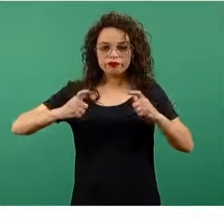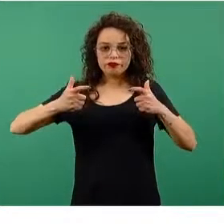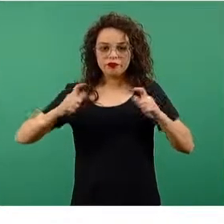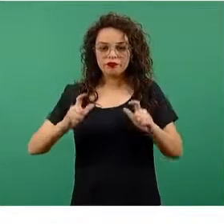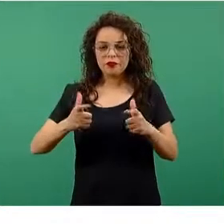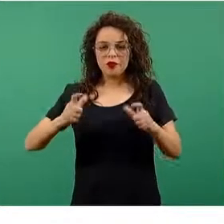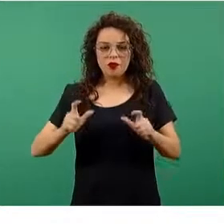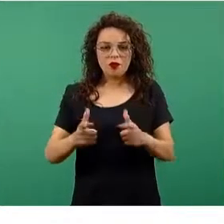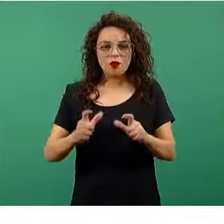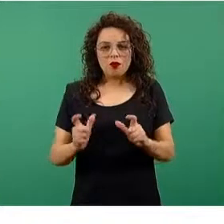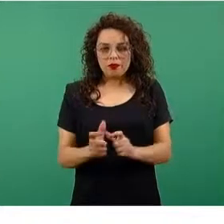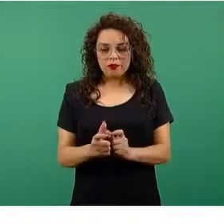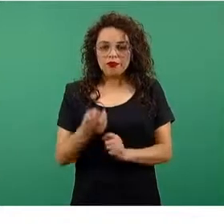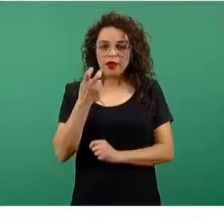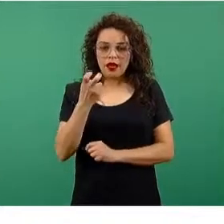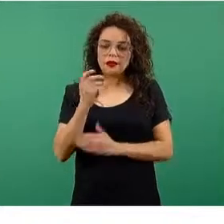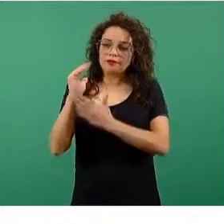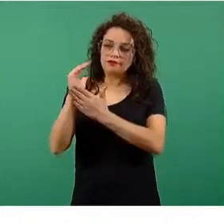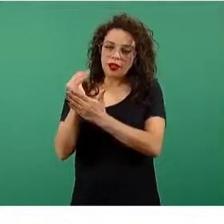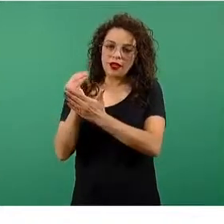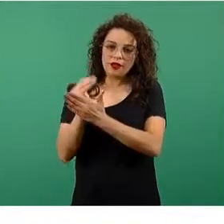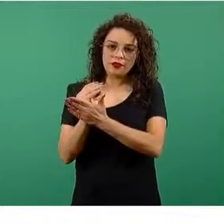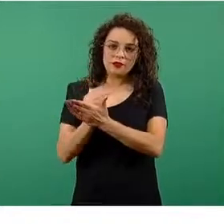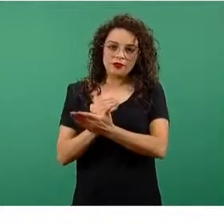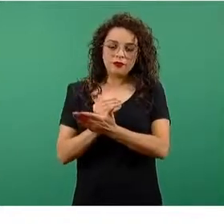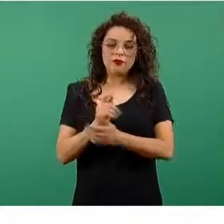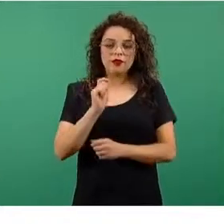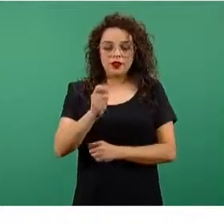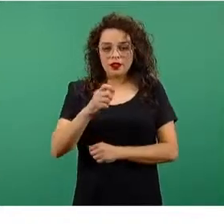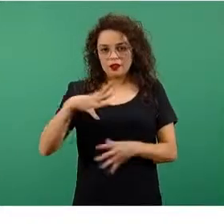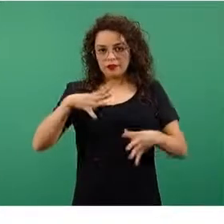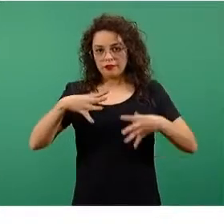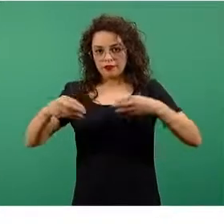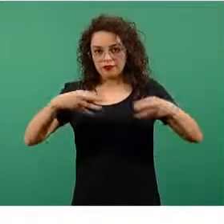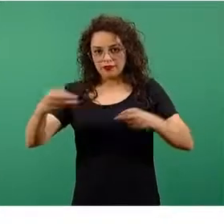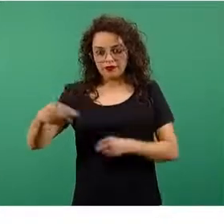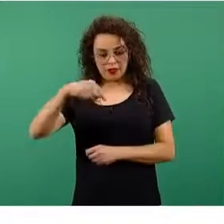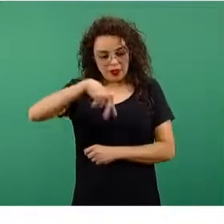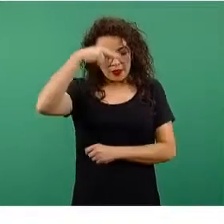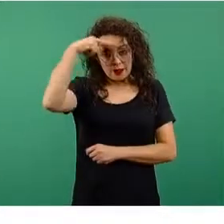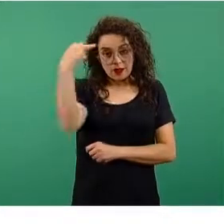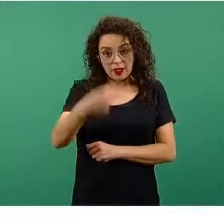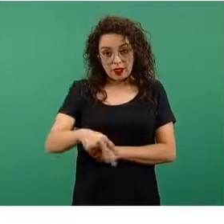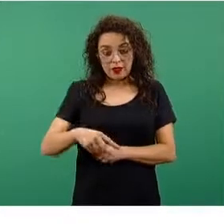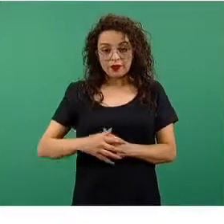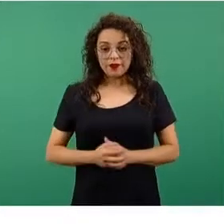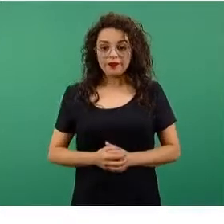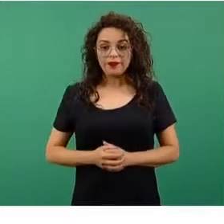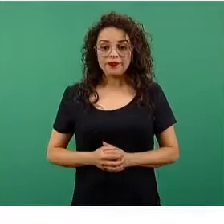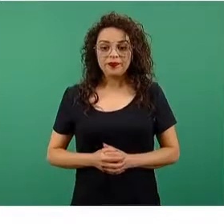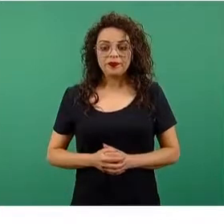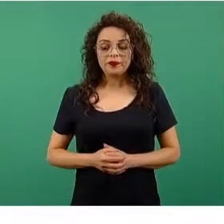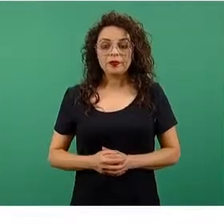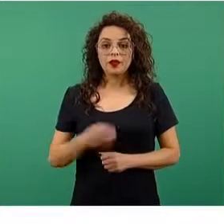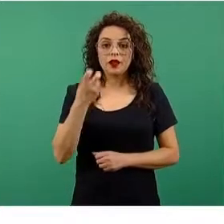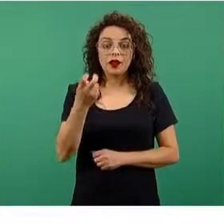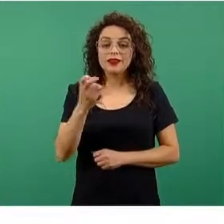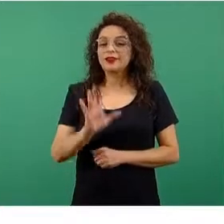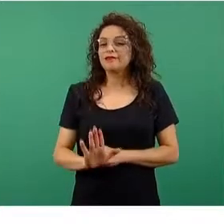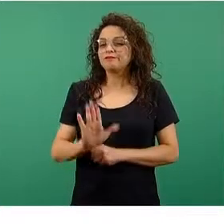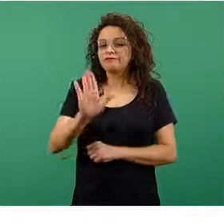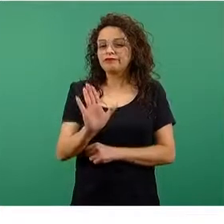una tendencia descendente en el comportamiento epidémico en todo México. Y son situaciones que de manera